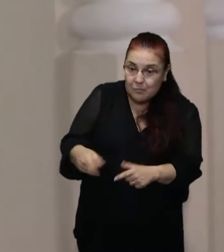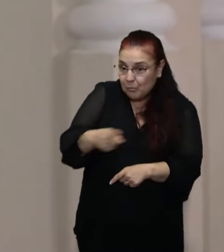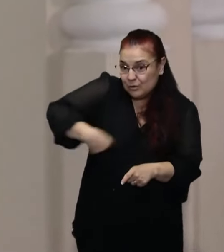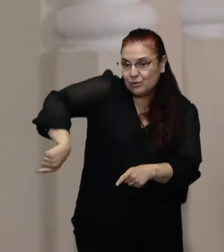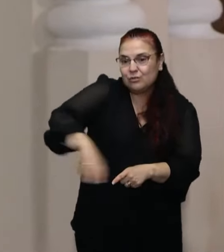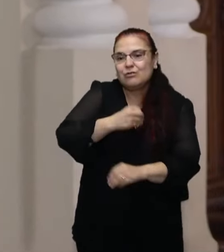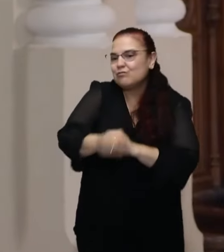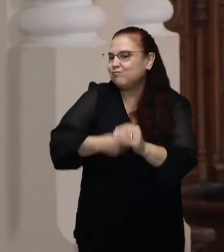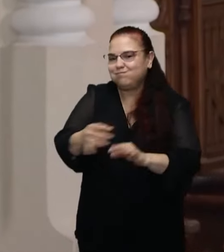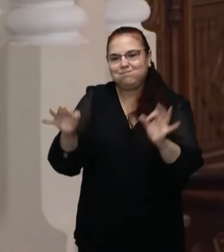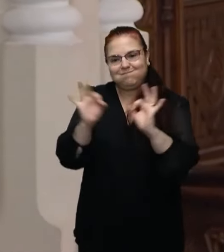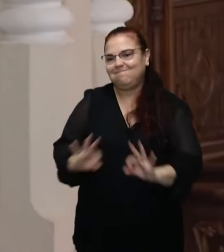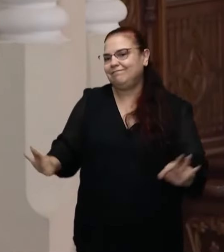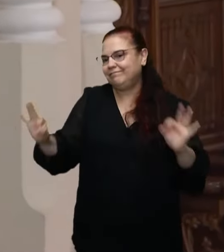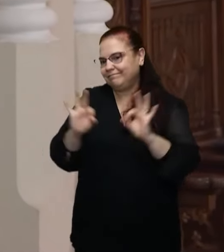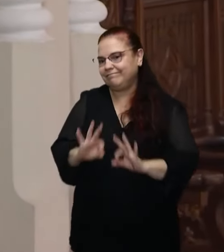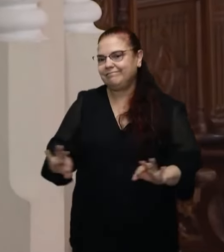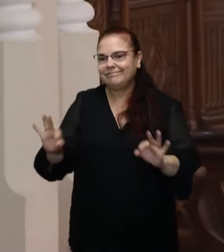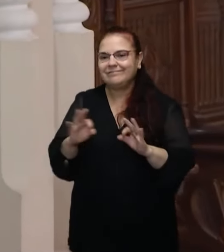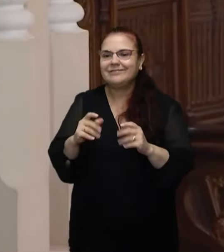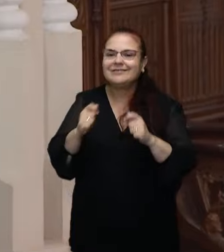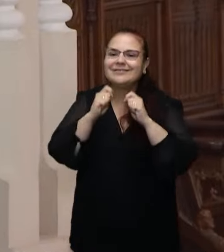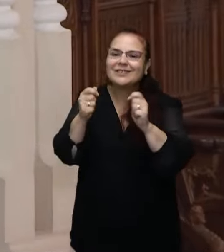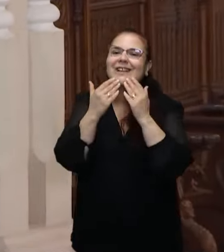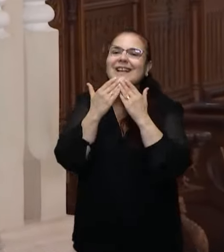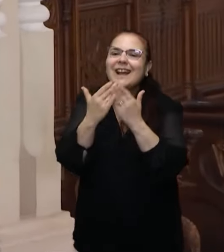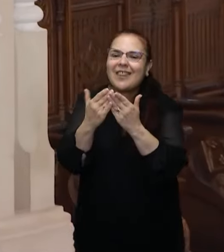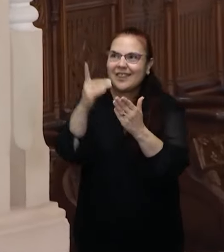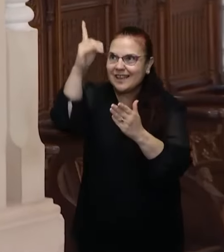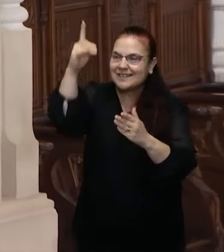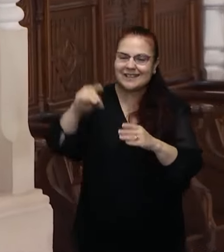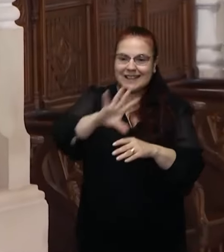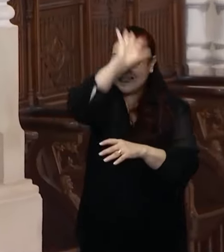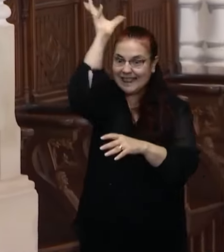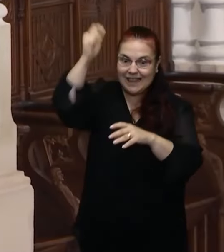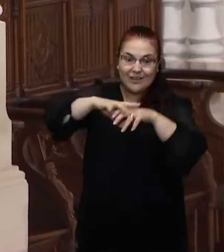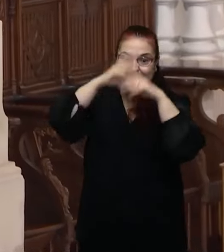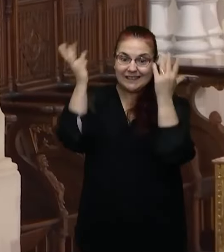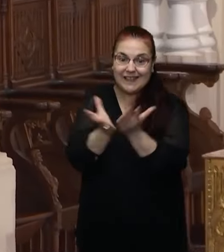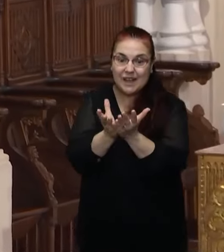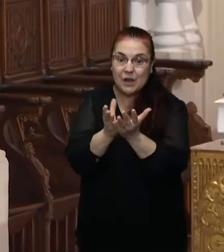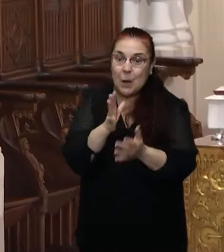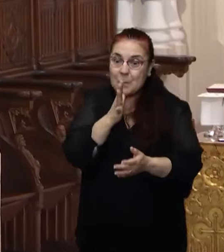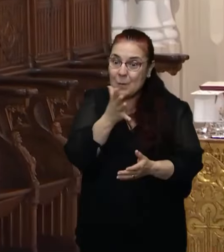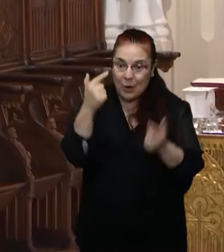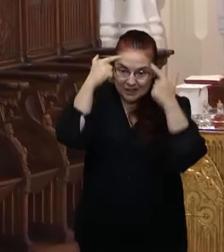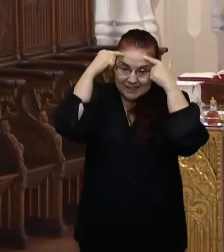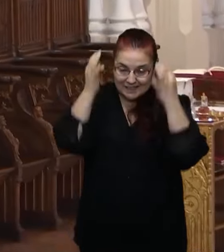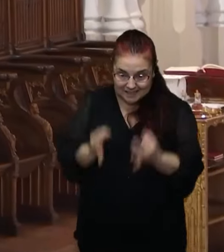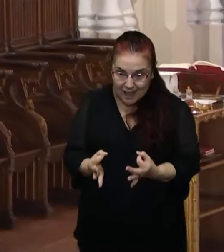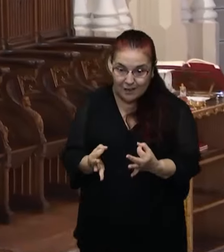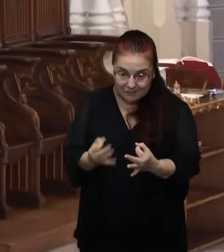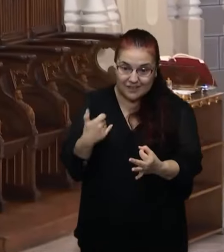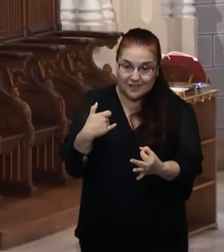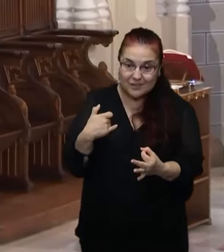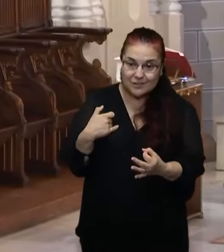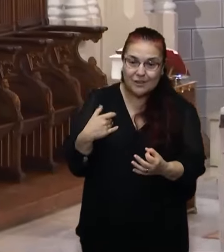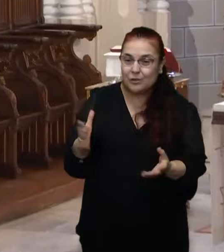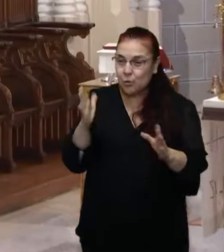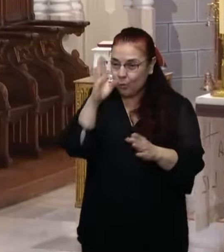Te doy gracias, Señor, Dios del cielo y la tierra, porque has ocultado estas cosas a los sabios y entendidos y se las has